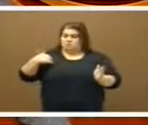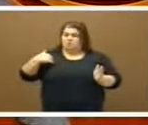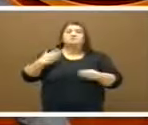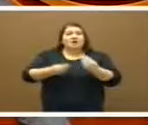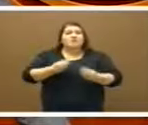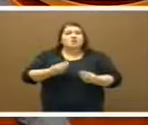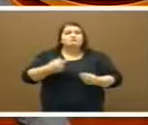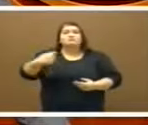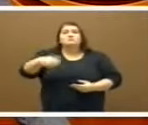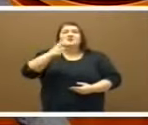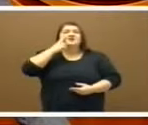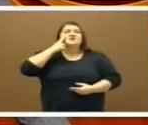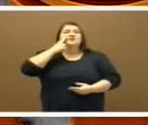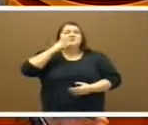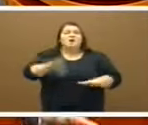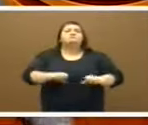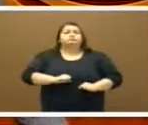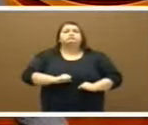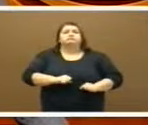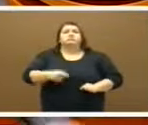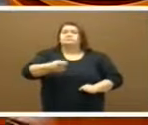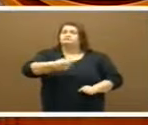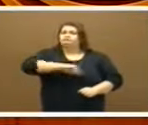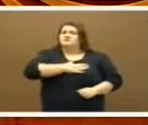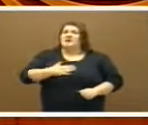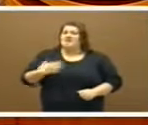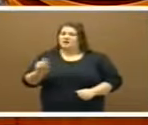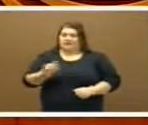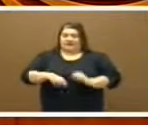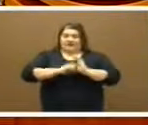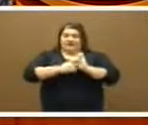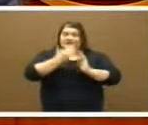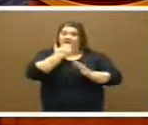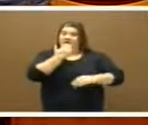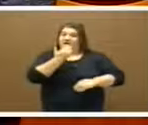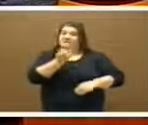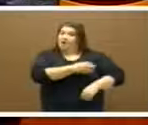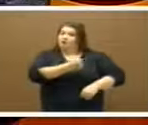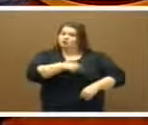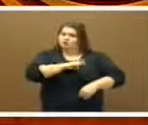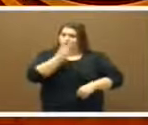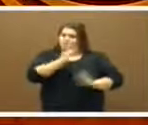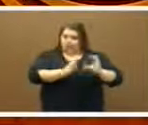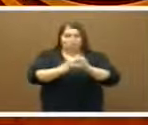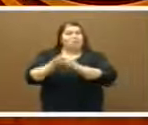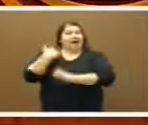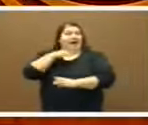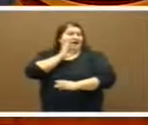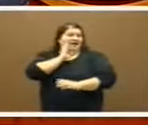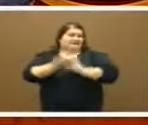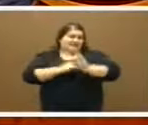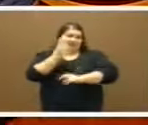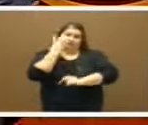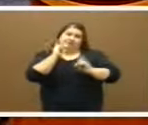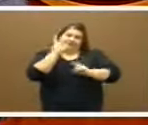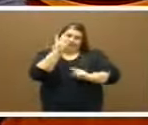del presidente Guillermo Fernández Vara. Quería que la ley de cajas se trabajara entre los dos grupos presentes entonces en esta Cámara,